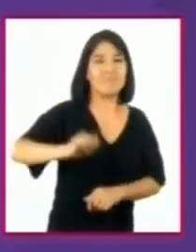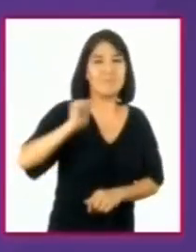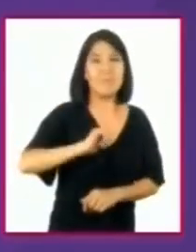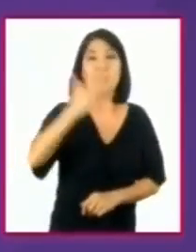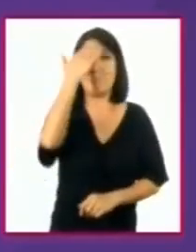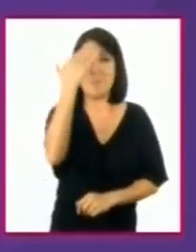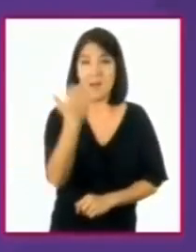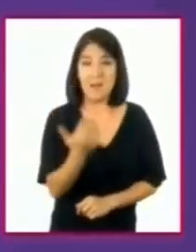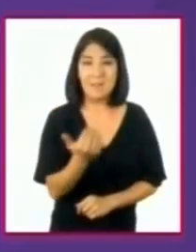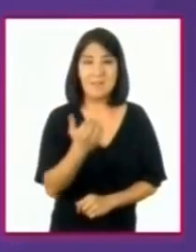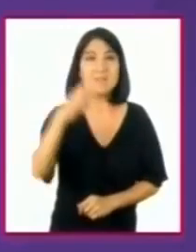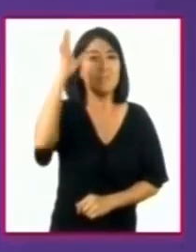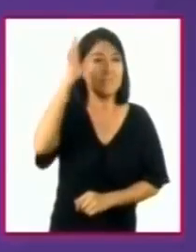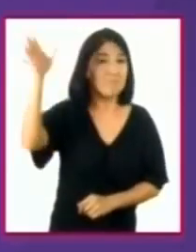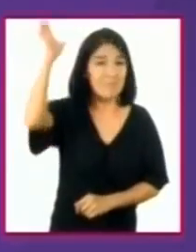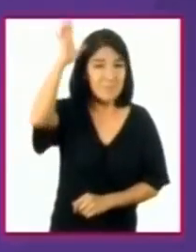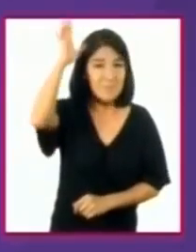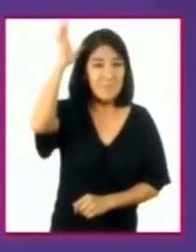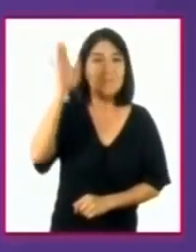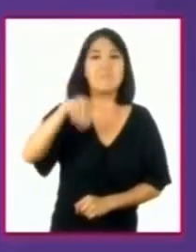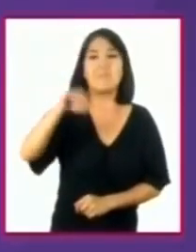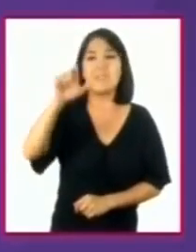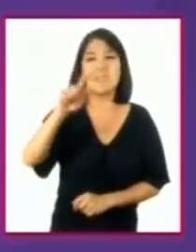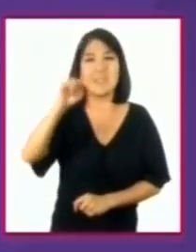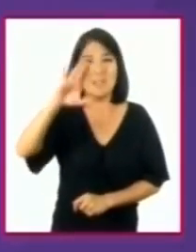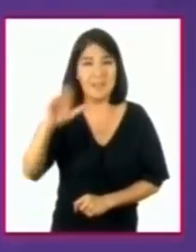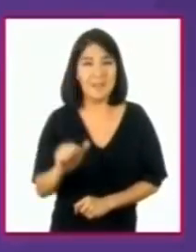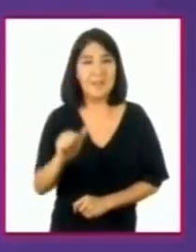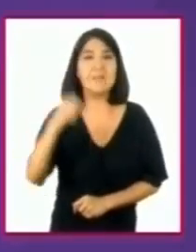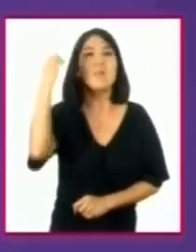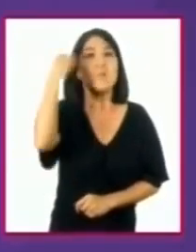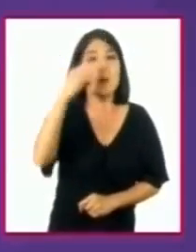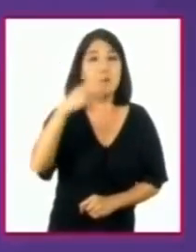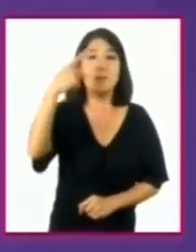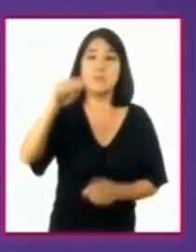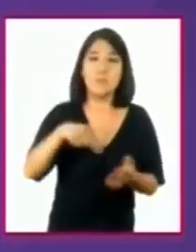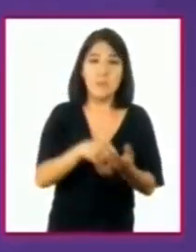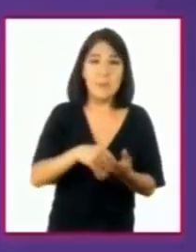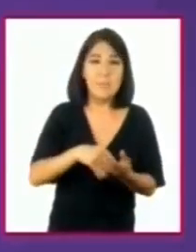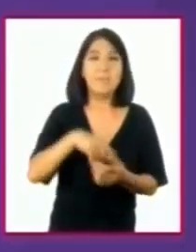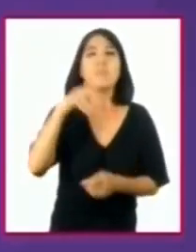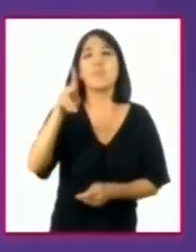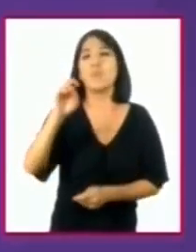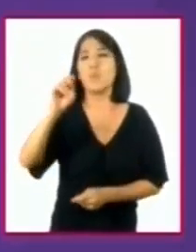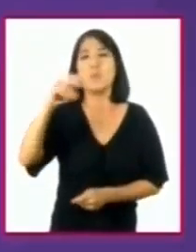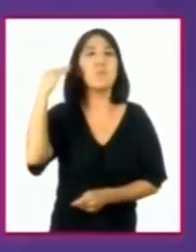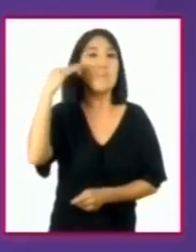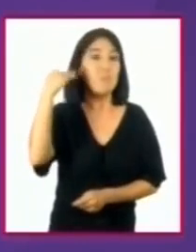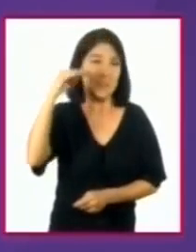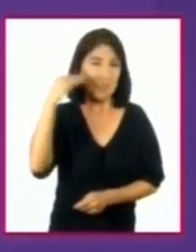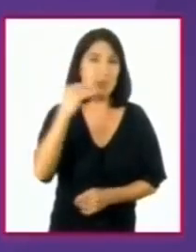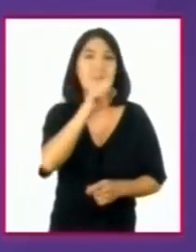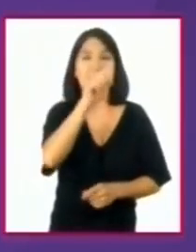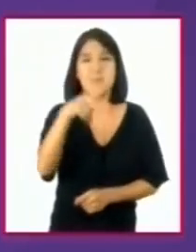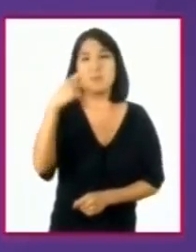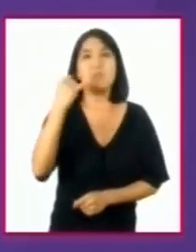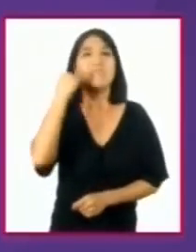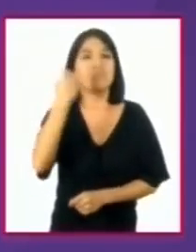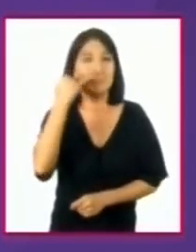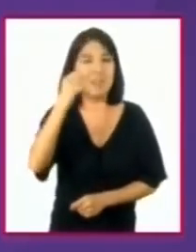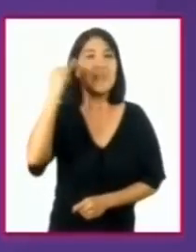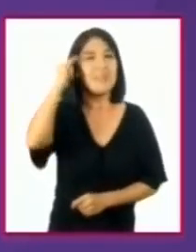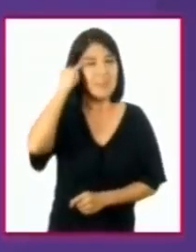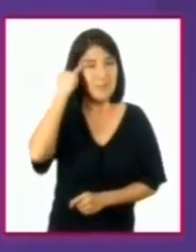maya, azteca, mixteca, zapoteca, otomí y purépecha, que surgieron y se desarrollaron